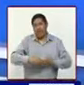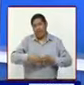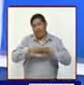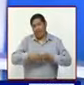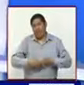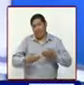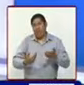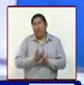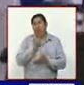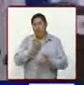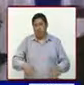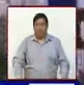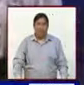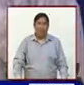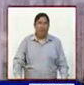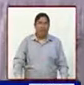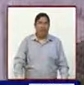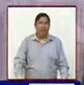acuerdo.